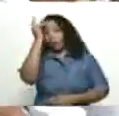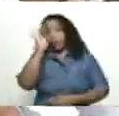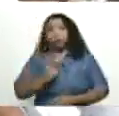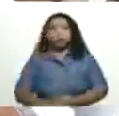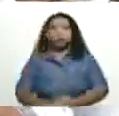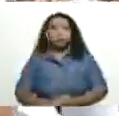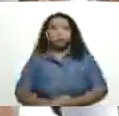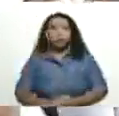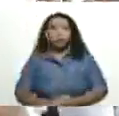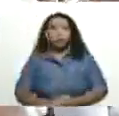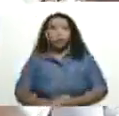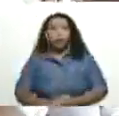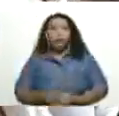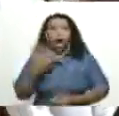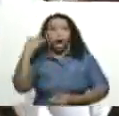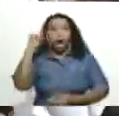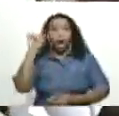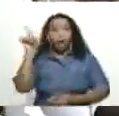corrían ya.